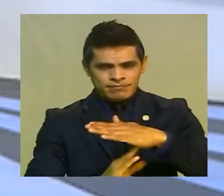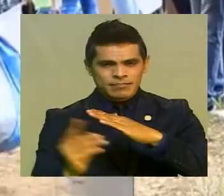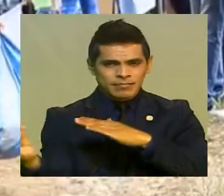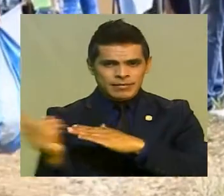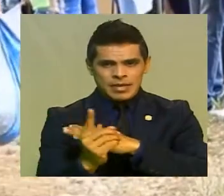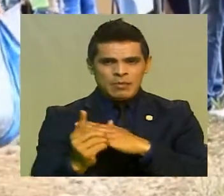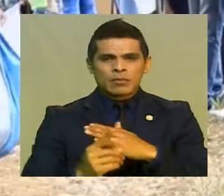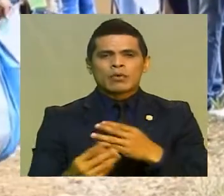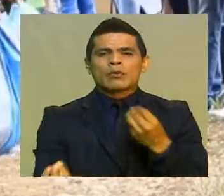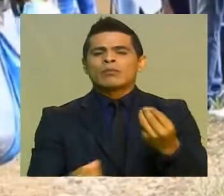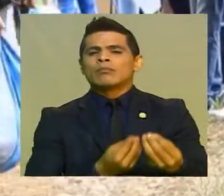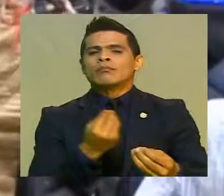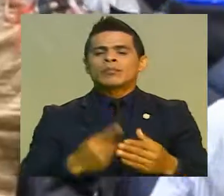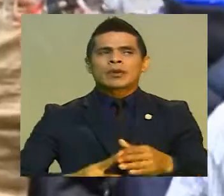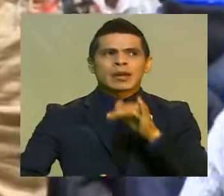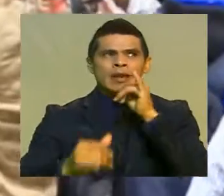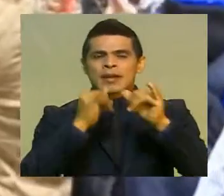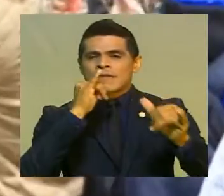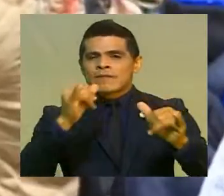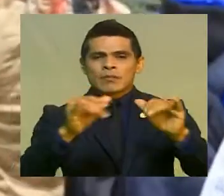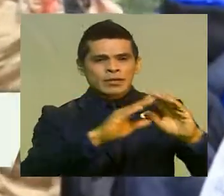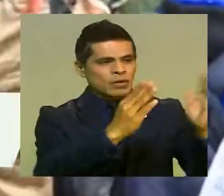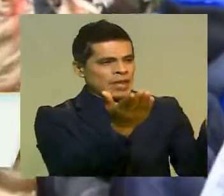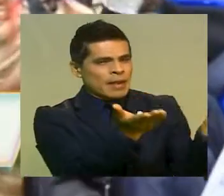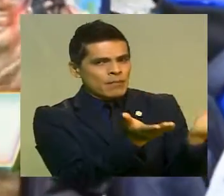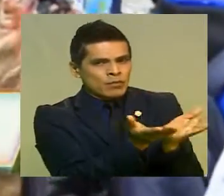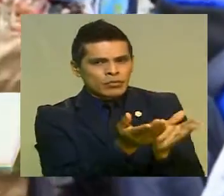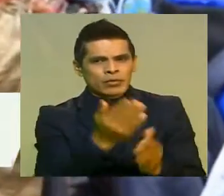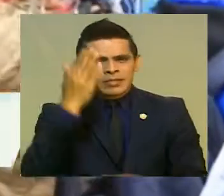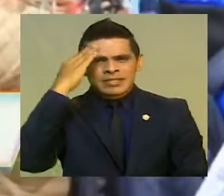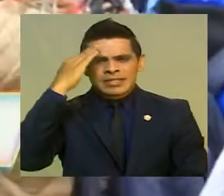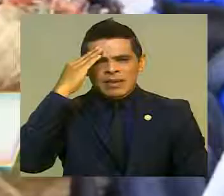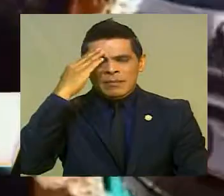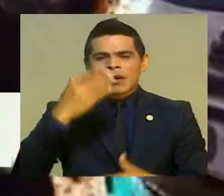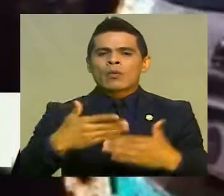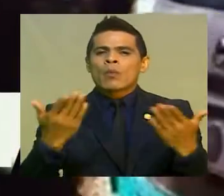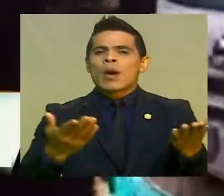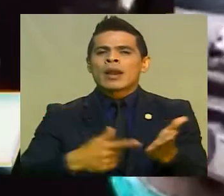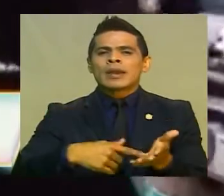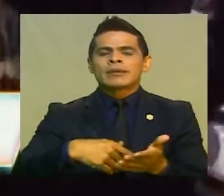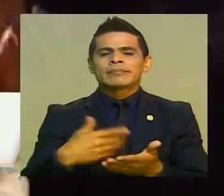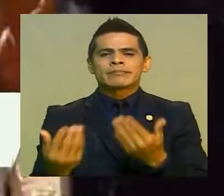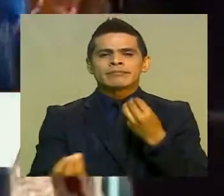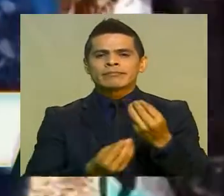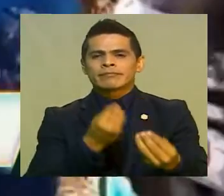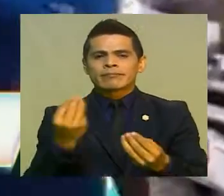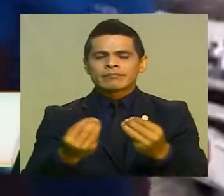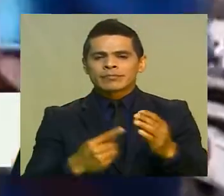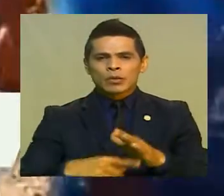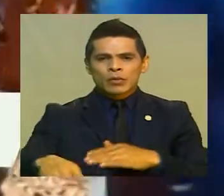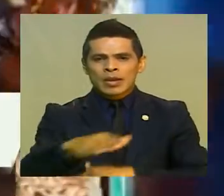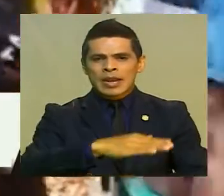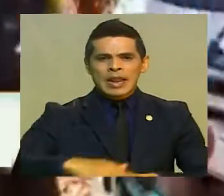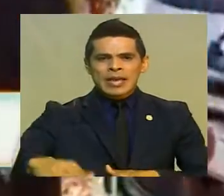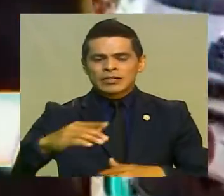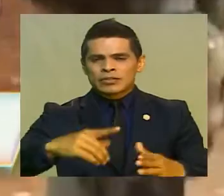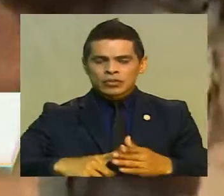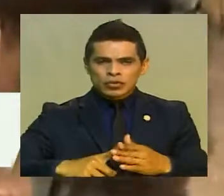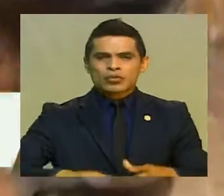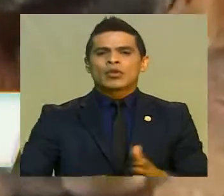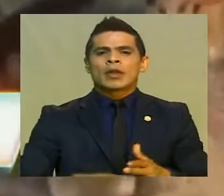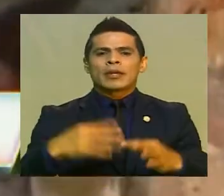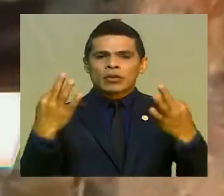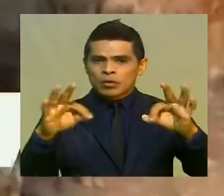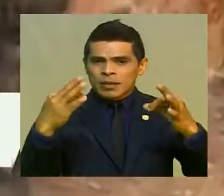conoceremos que es noticia en el mundo entérese cuál es el estado en el que se encuentran las zonas veredales de